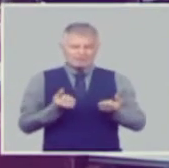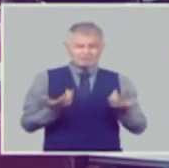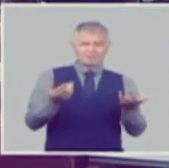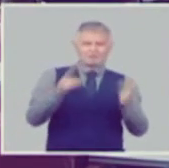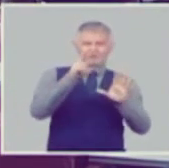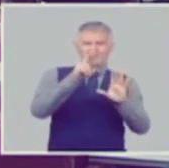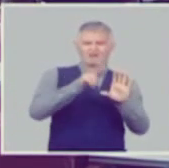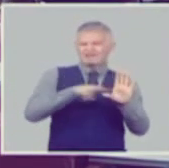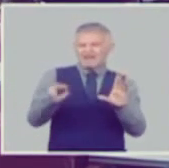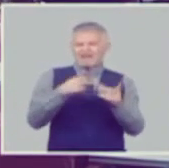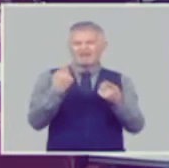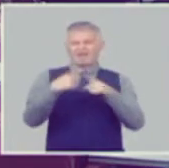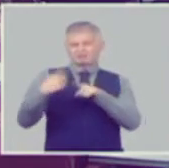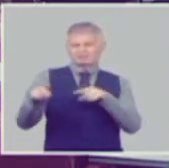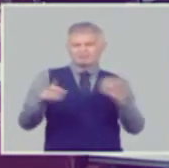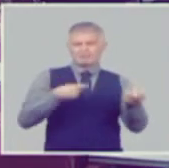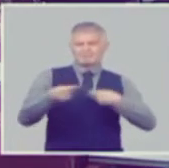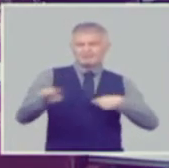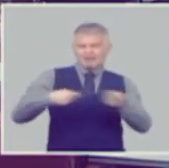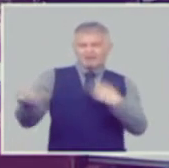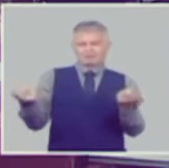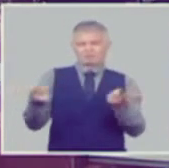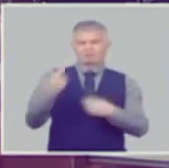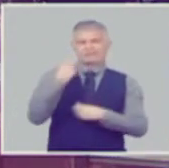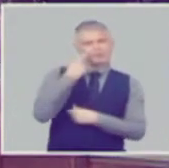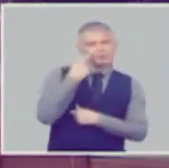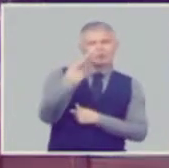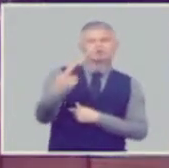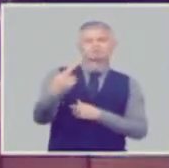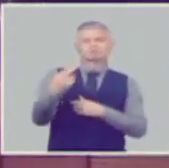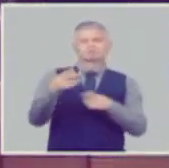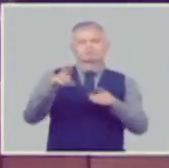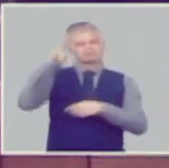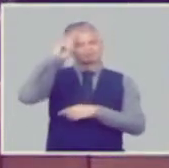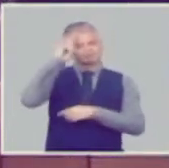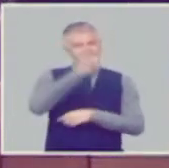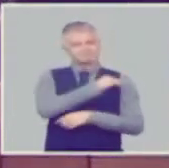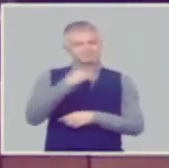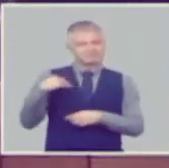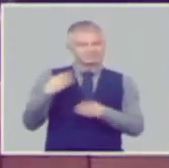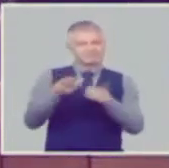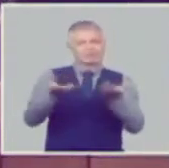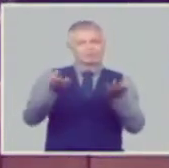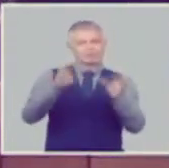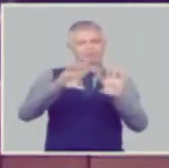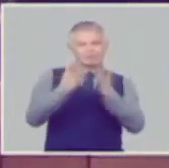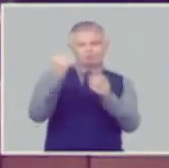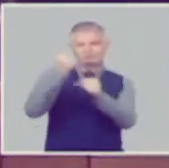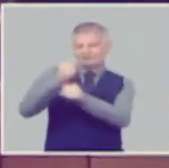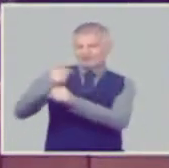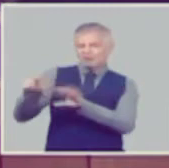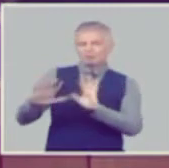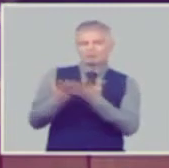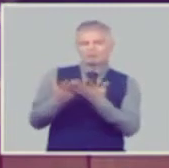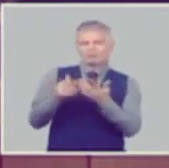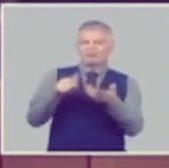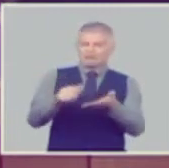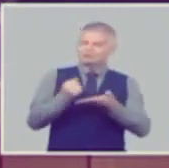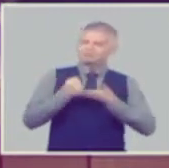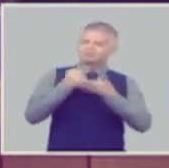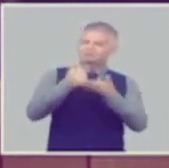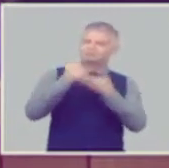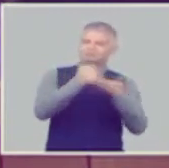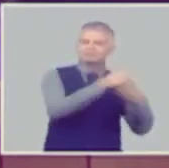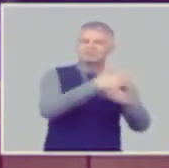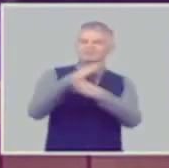nuestros trabajadores de la salud a salvar vidas en las más difíciles condiciones y en los sitios más remotos, a donde